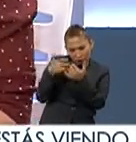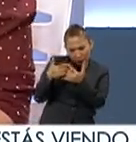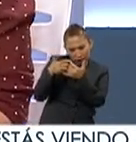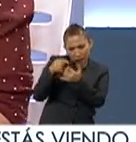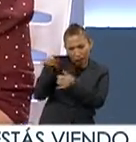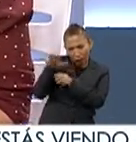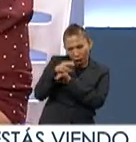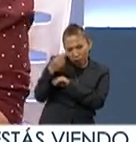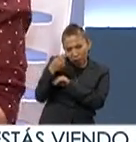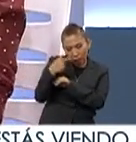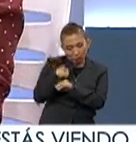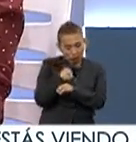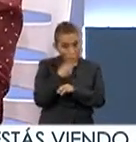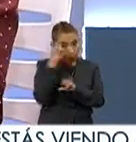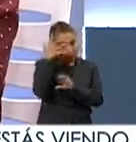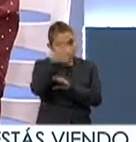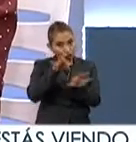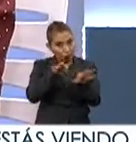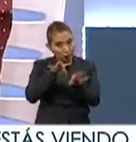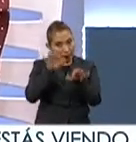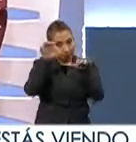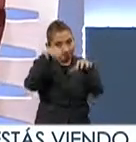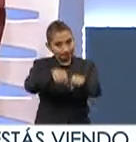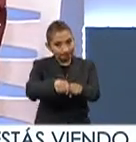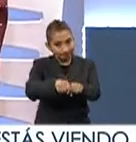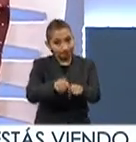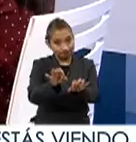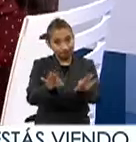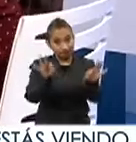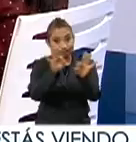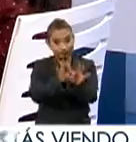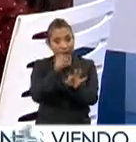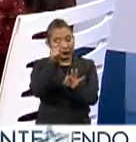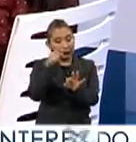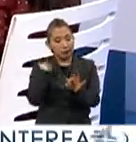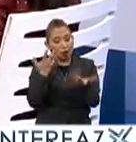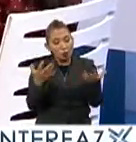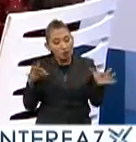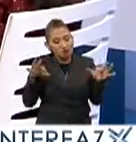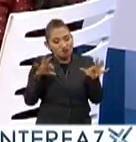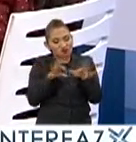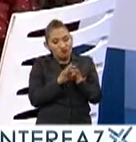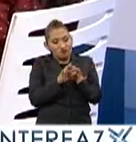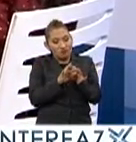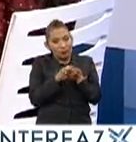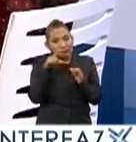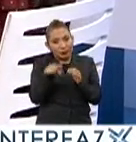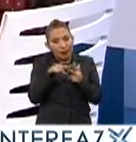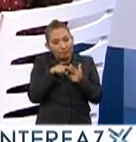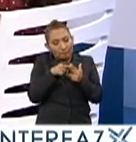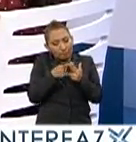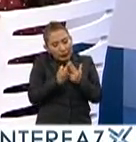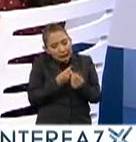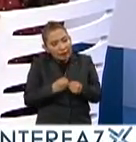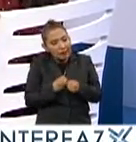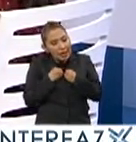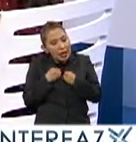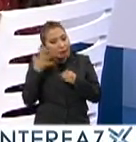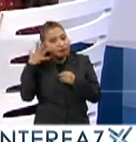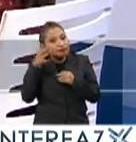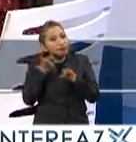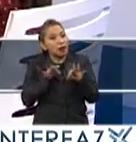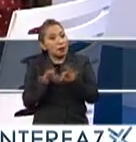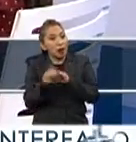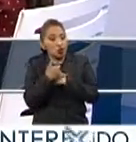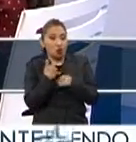y lo que le es útil a ellos para su futuro laboral. Claro, un aspecto importante, es una bisagra, ¿no? En la parte inicial de la vida laboral de